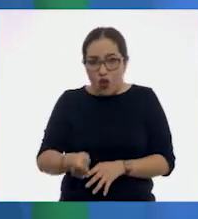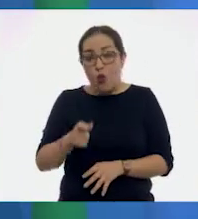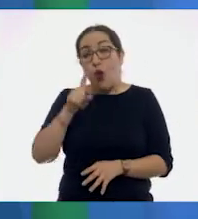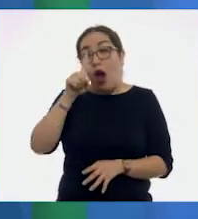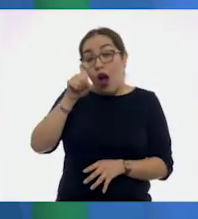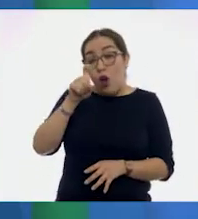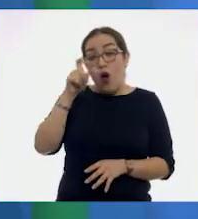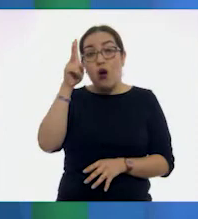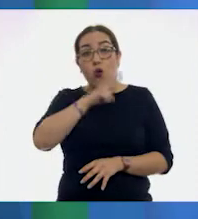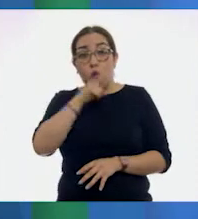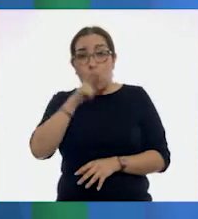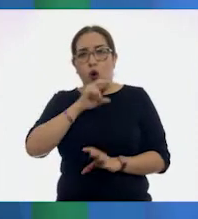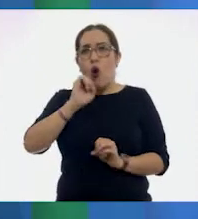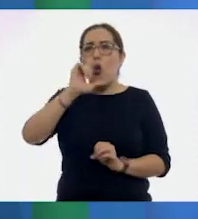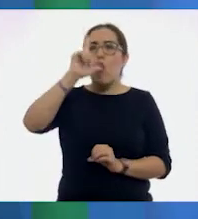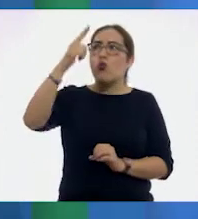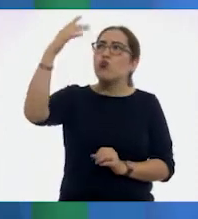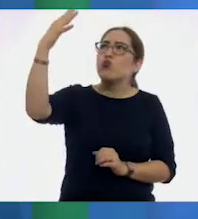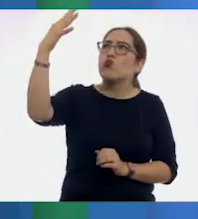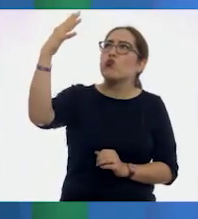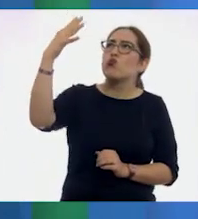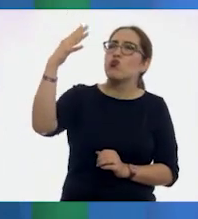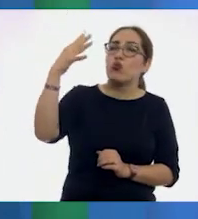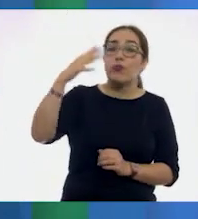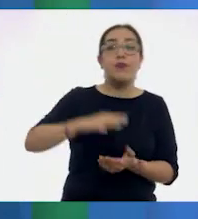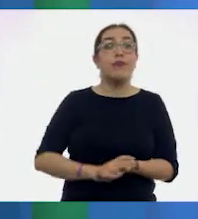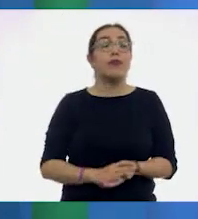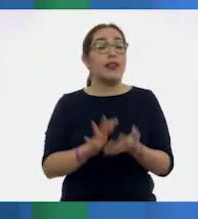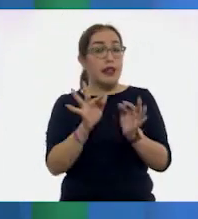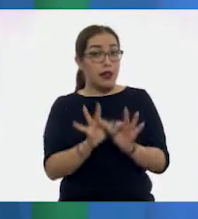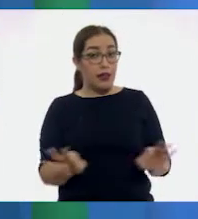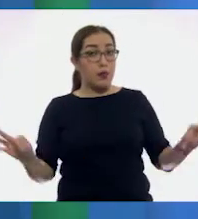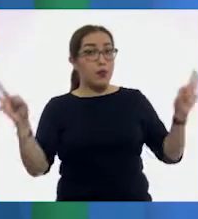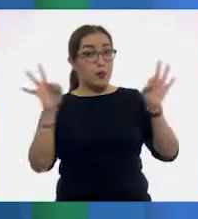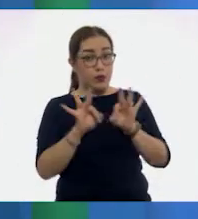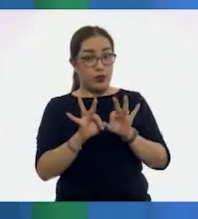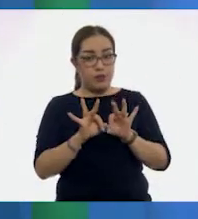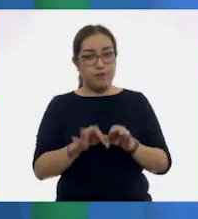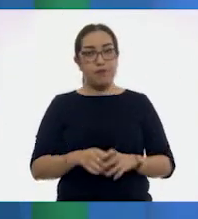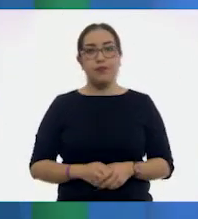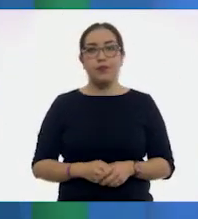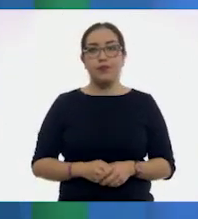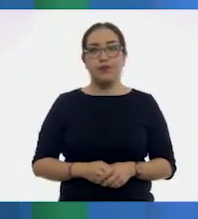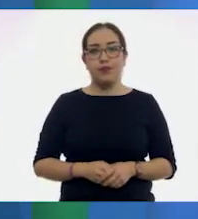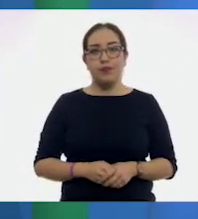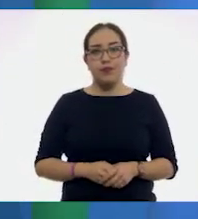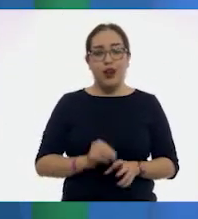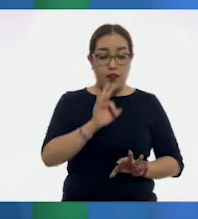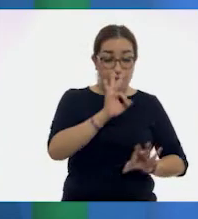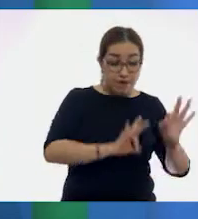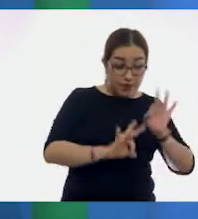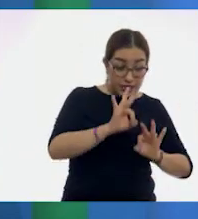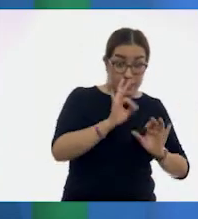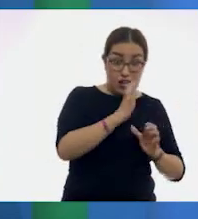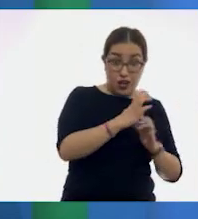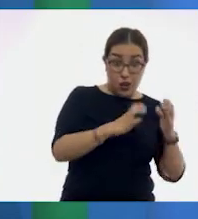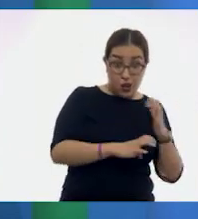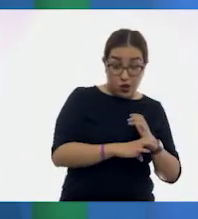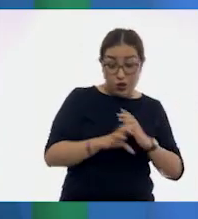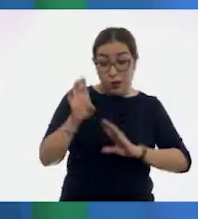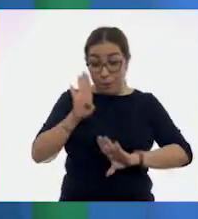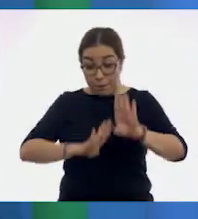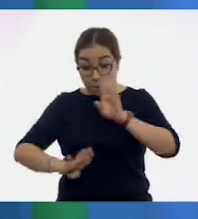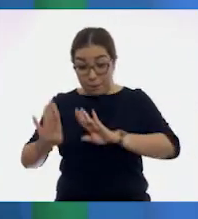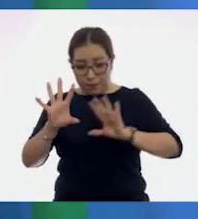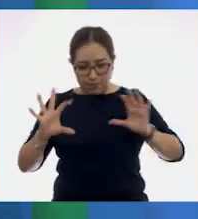aire y la luz solar. Es muy importante la relación que hay entre los factores físicos y los factores